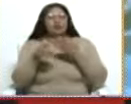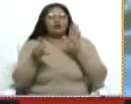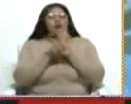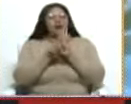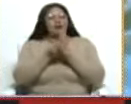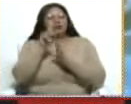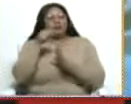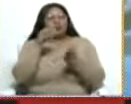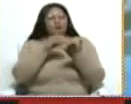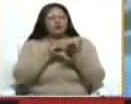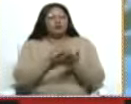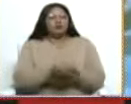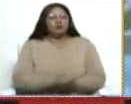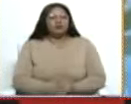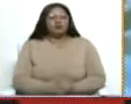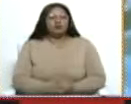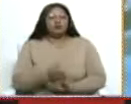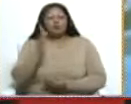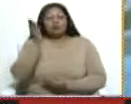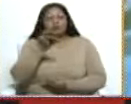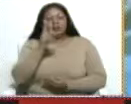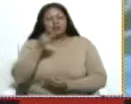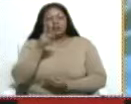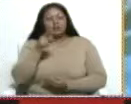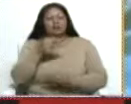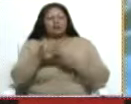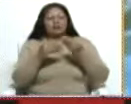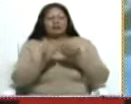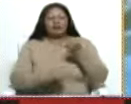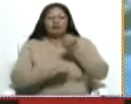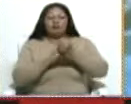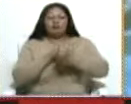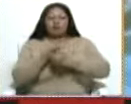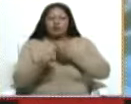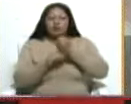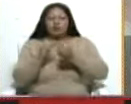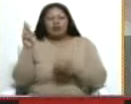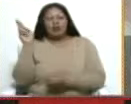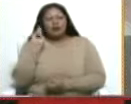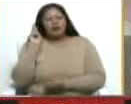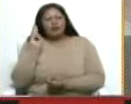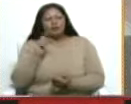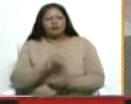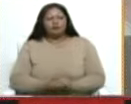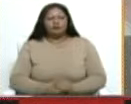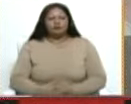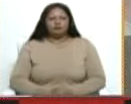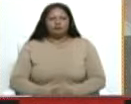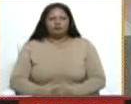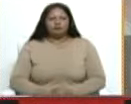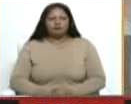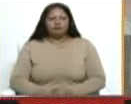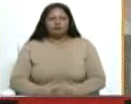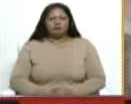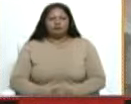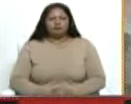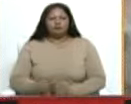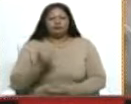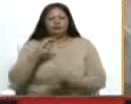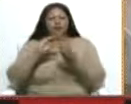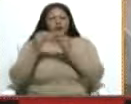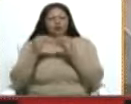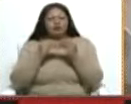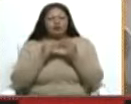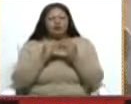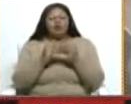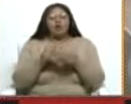que establece un porcentaje, ¿no? Sí. Eso hay que reforzarlo, radios, eso, claro, hay que retomarlo, sí. Eso hay que modificarlo. Bueno, una de las cosas que